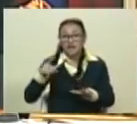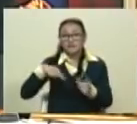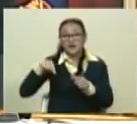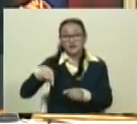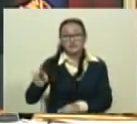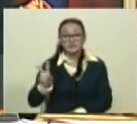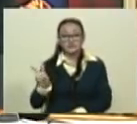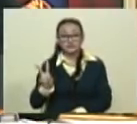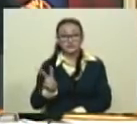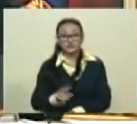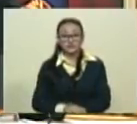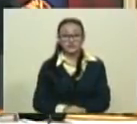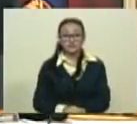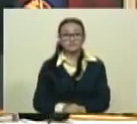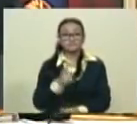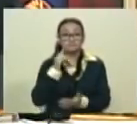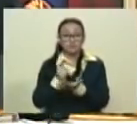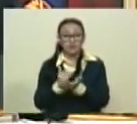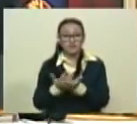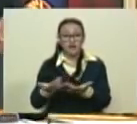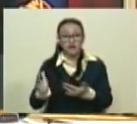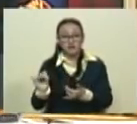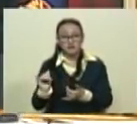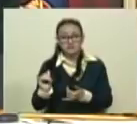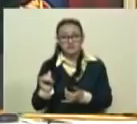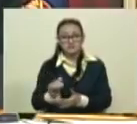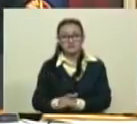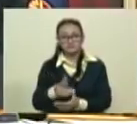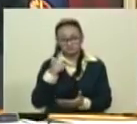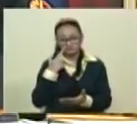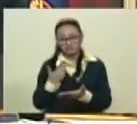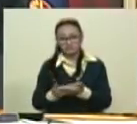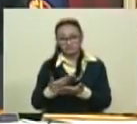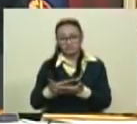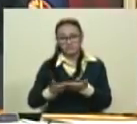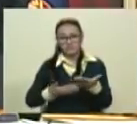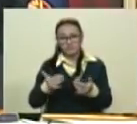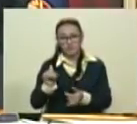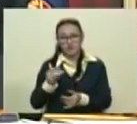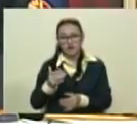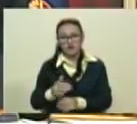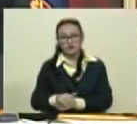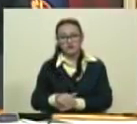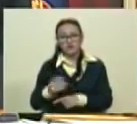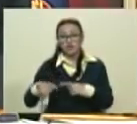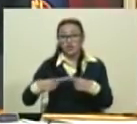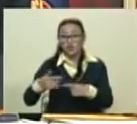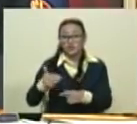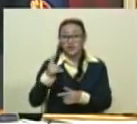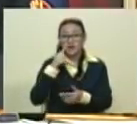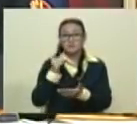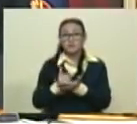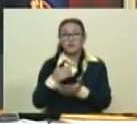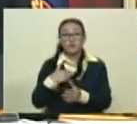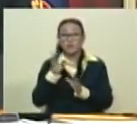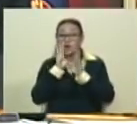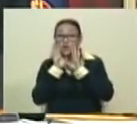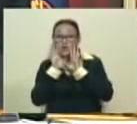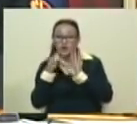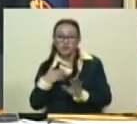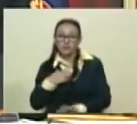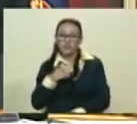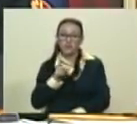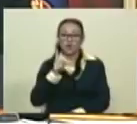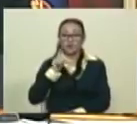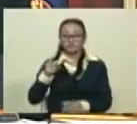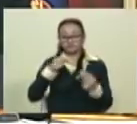país. Están las pruebas. Ahí están las pruebas. Y todos los días aparecen pruebas que no puedo confesar yo porque le tocaría al